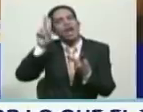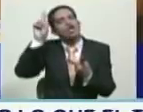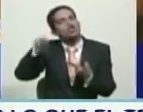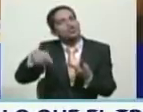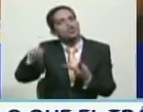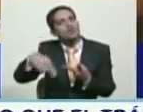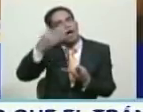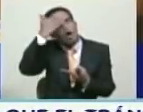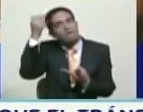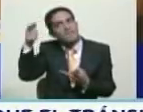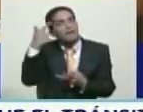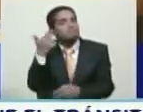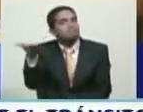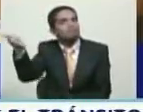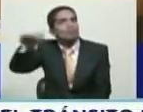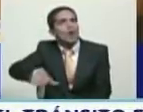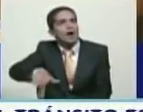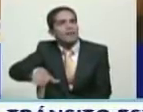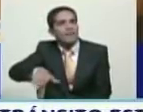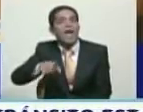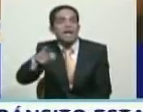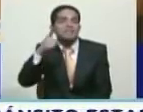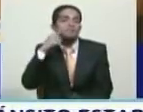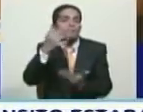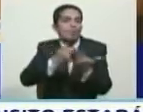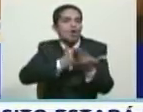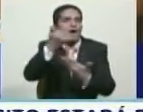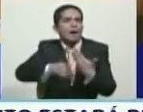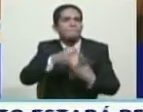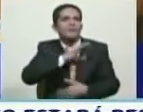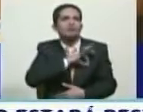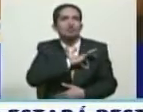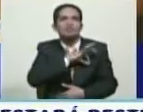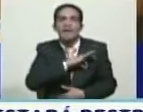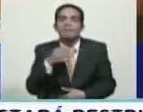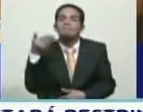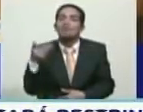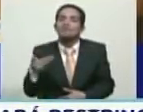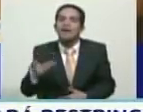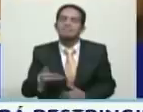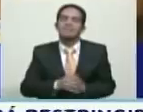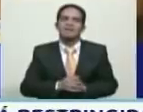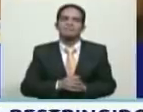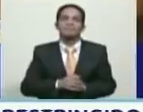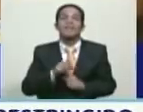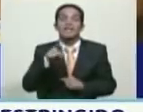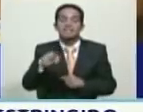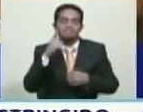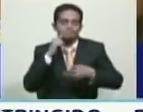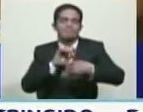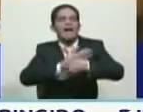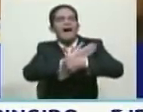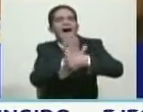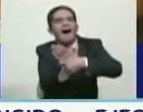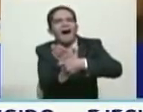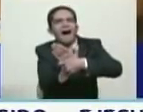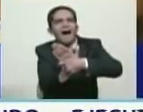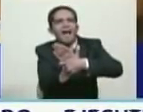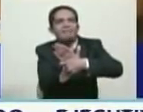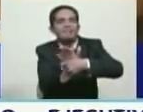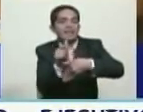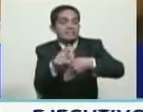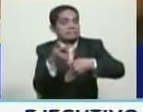muerte. Son programas sociales de mucha importancia. Ese es el ALBA, son líderes del